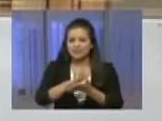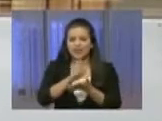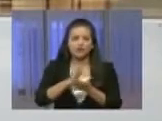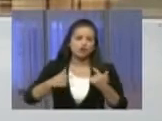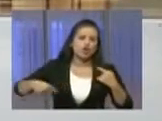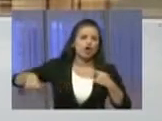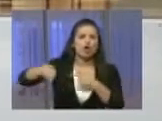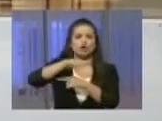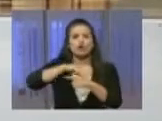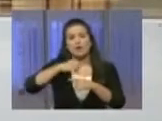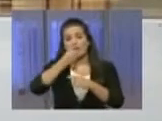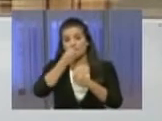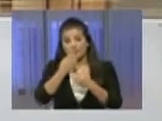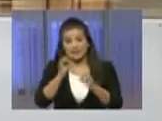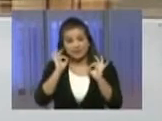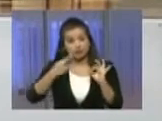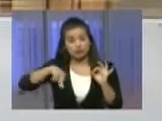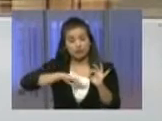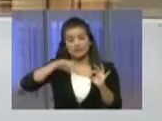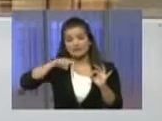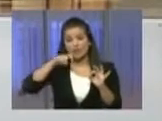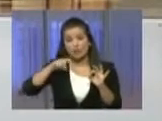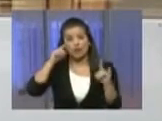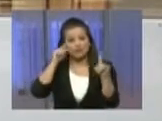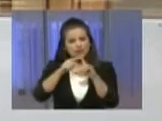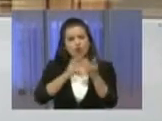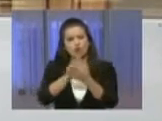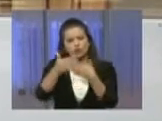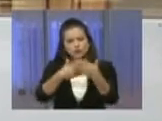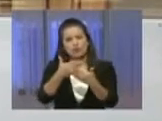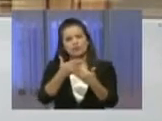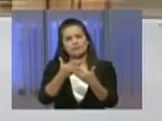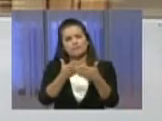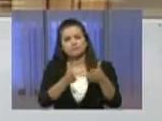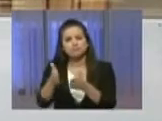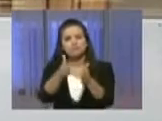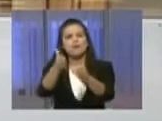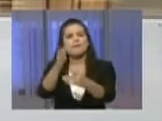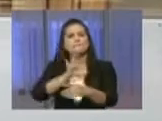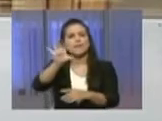preciado que necesitamos para seguir en rumbando la patria